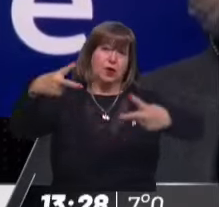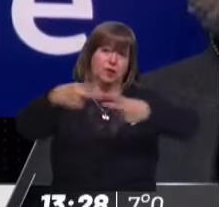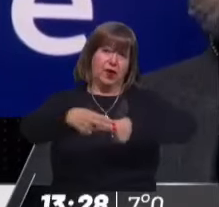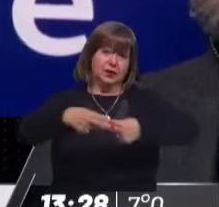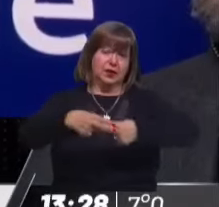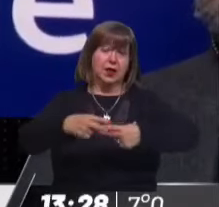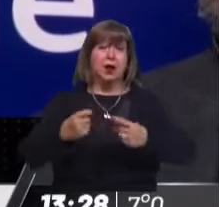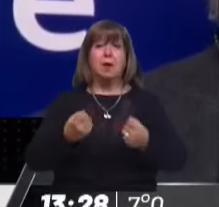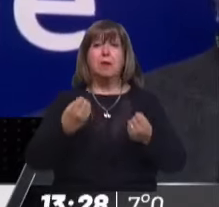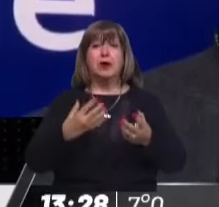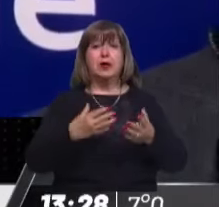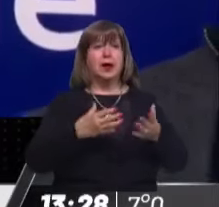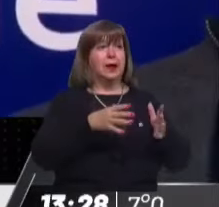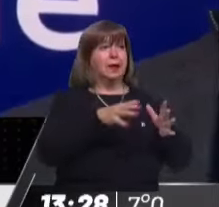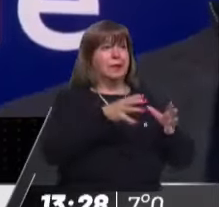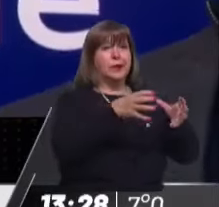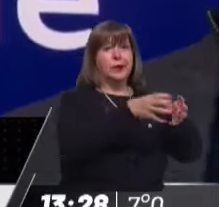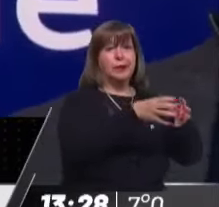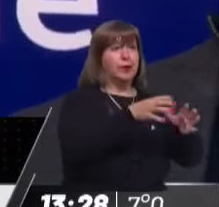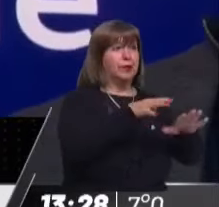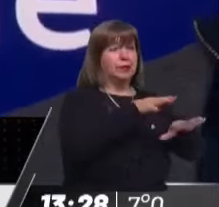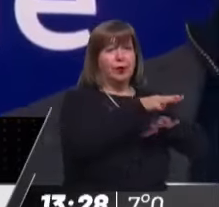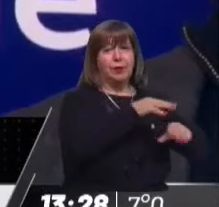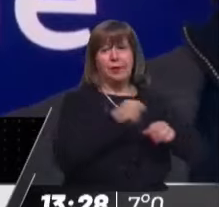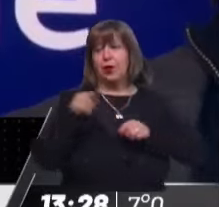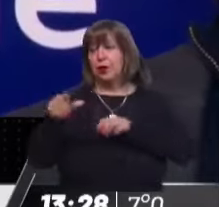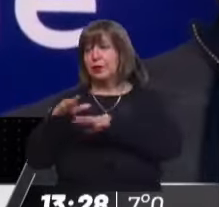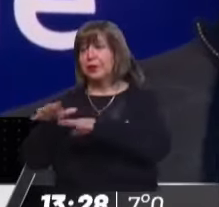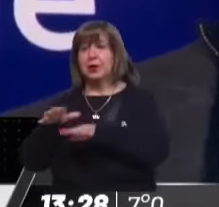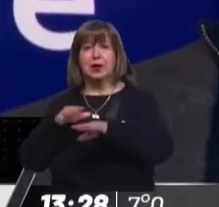lado y otros por otro, seguramente no solamente no